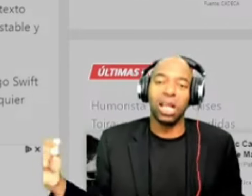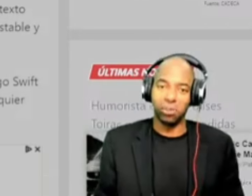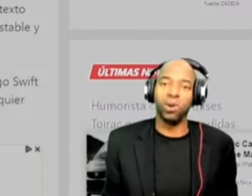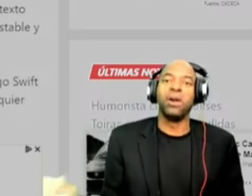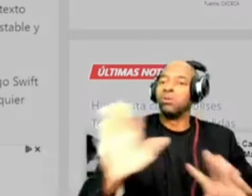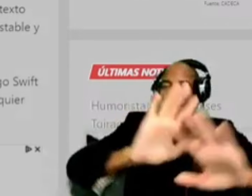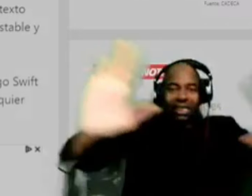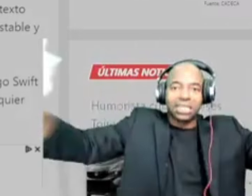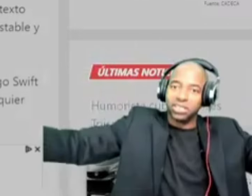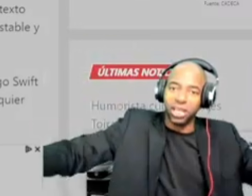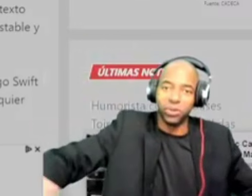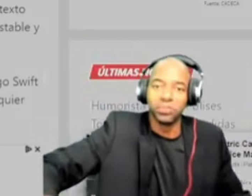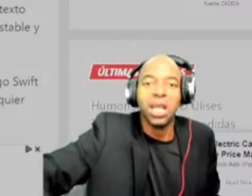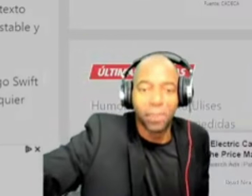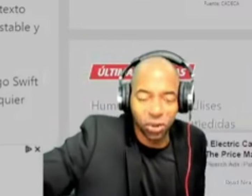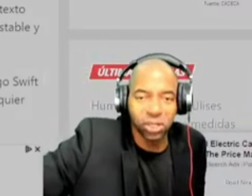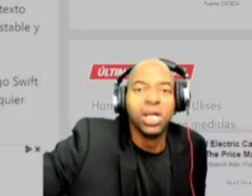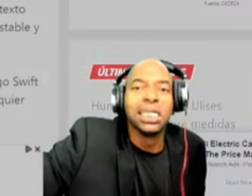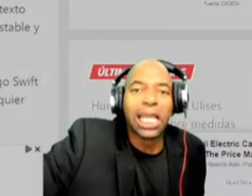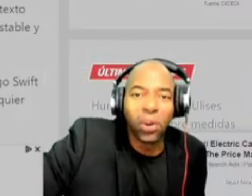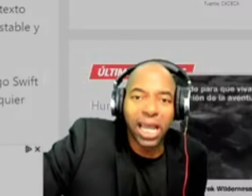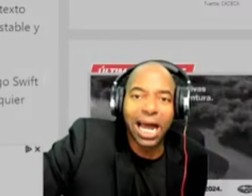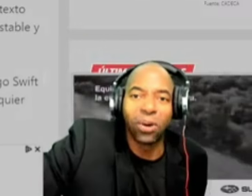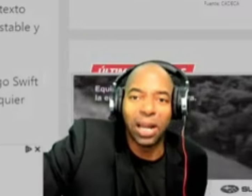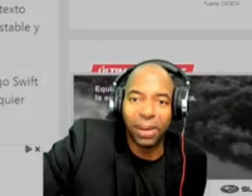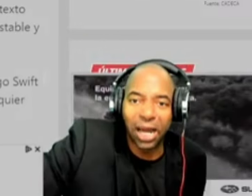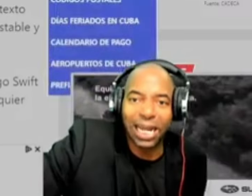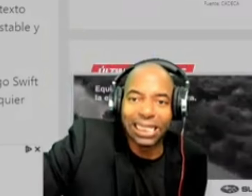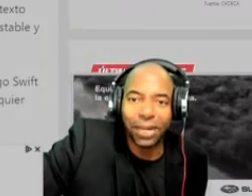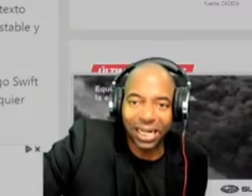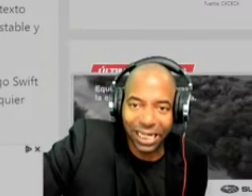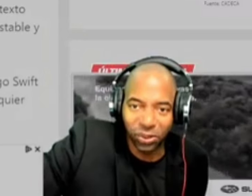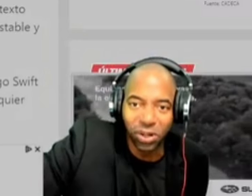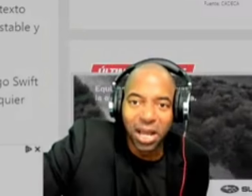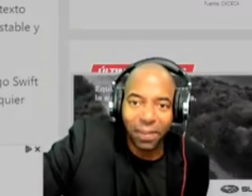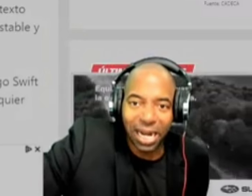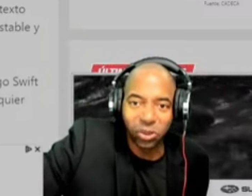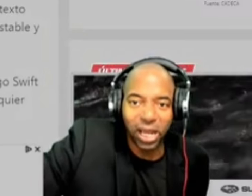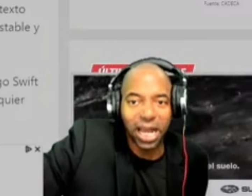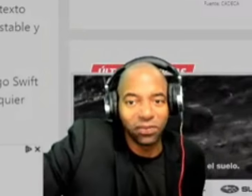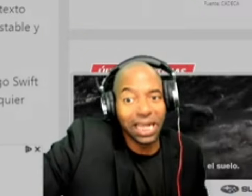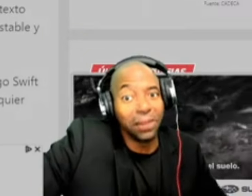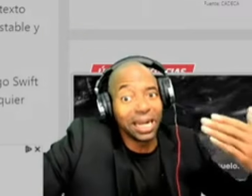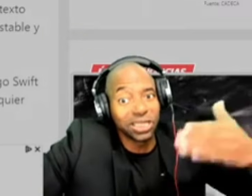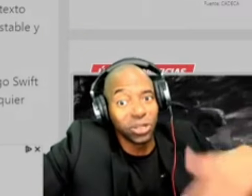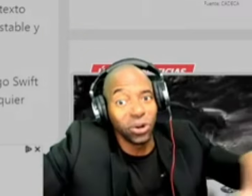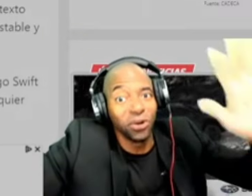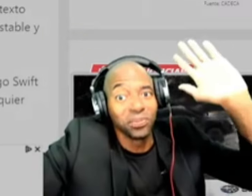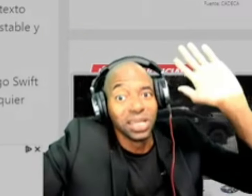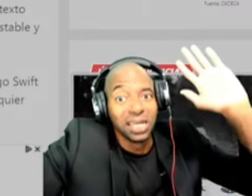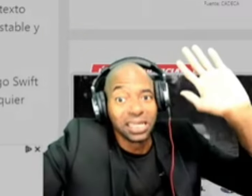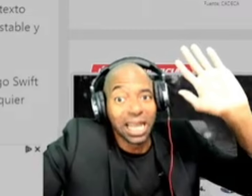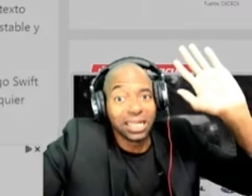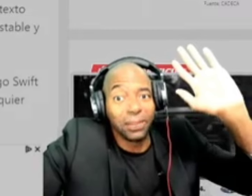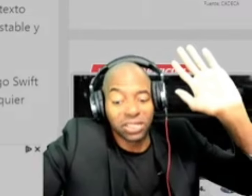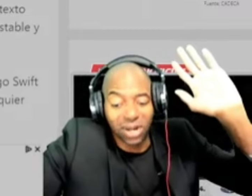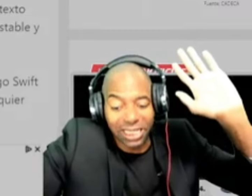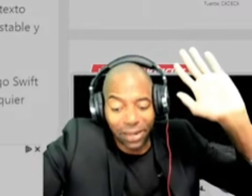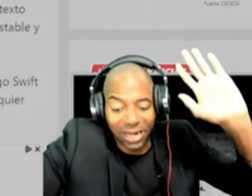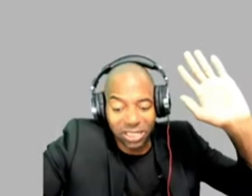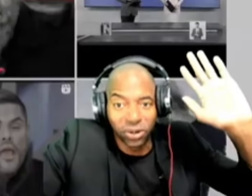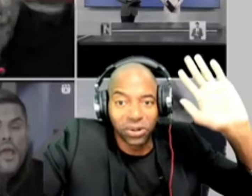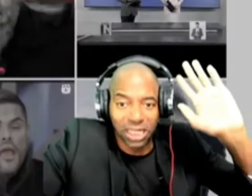puesto en el pueblo? Más nada sencillo. Pero bueno, te voy a dejar con las palabras de Marrero para que tú veas que al final apareció, ya que no